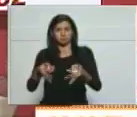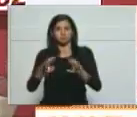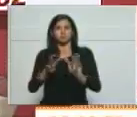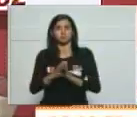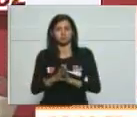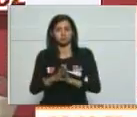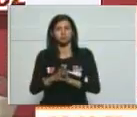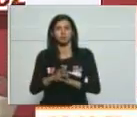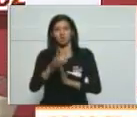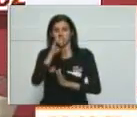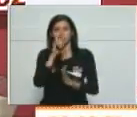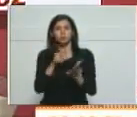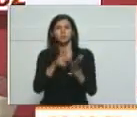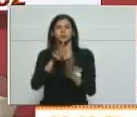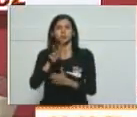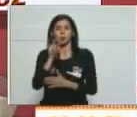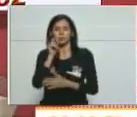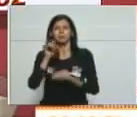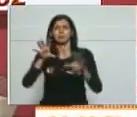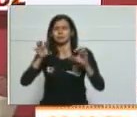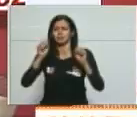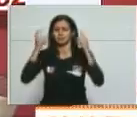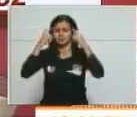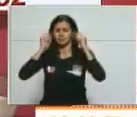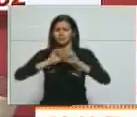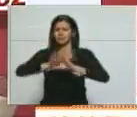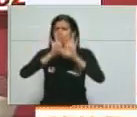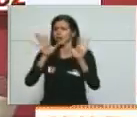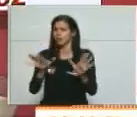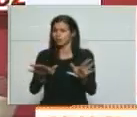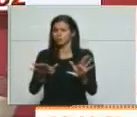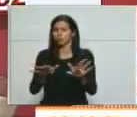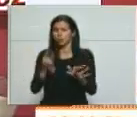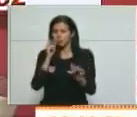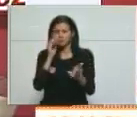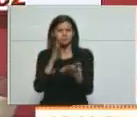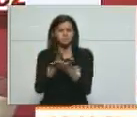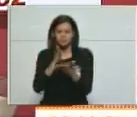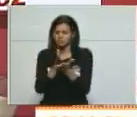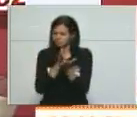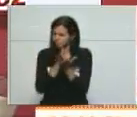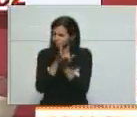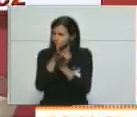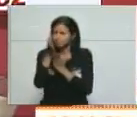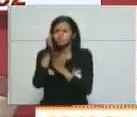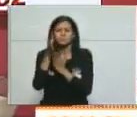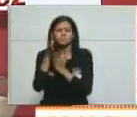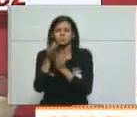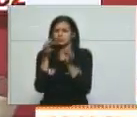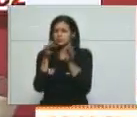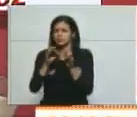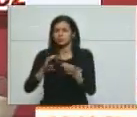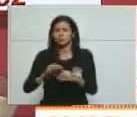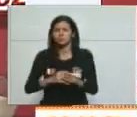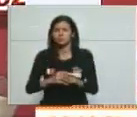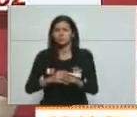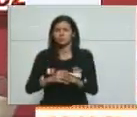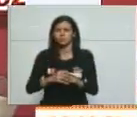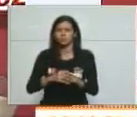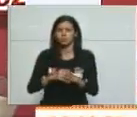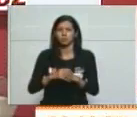el año 2002. Lo entiende cuando es la constancia de un ser humano. Un revolucionario tiene que ser así. No puede andar, ¿cómo se